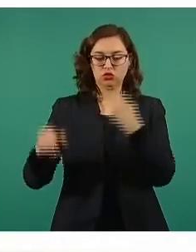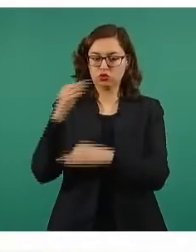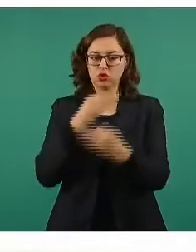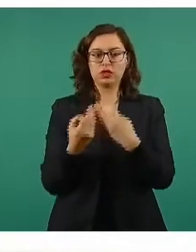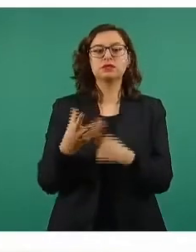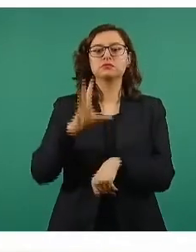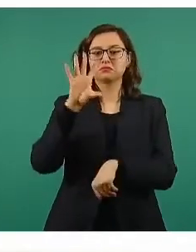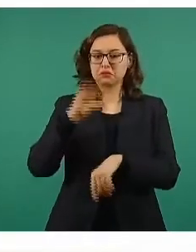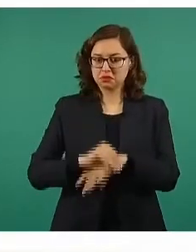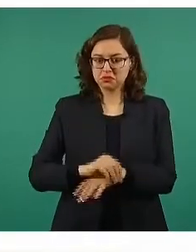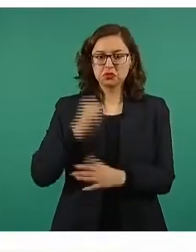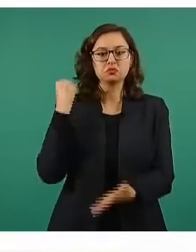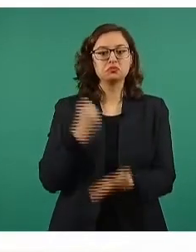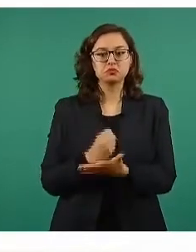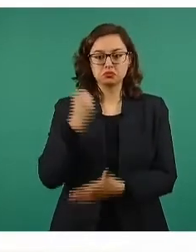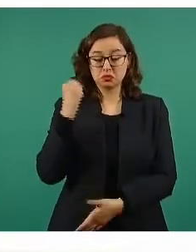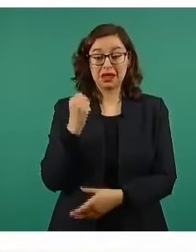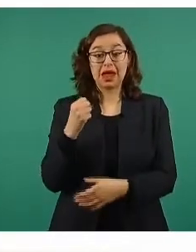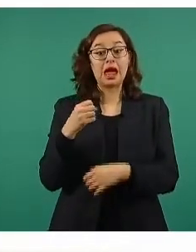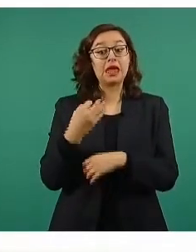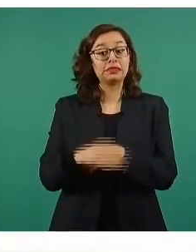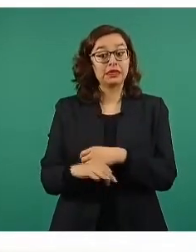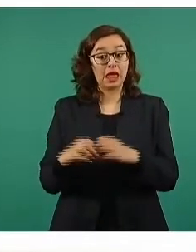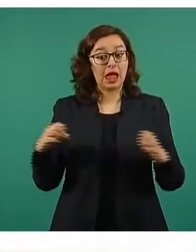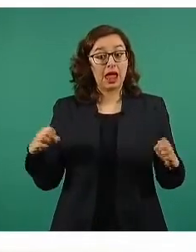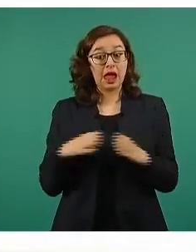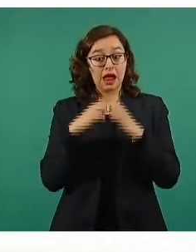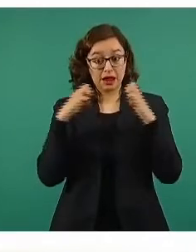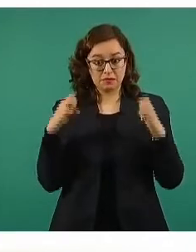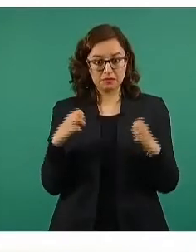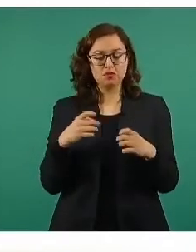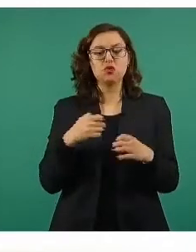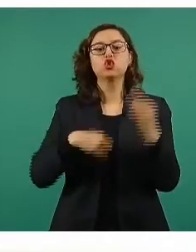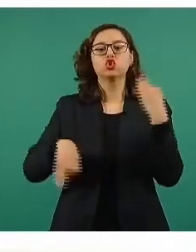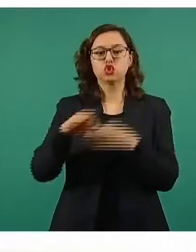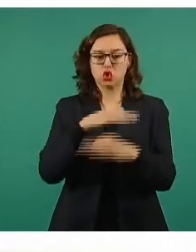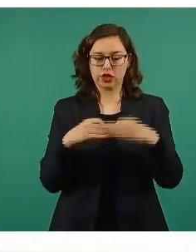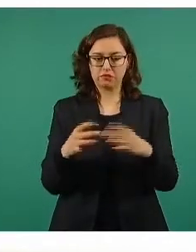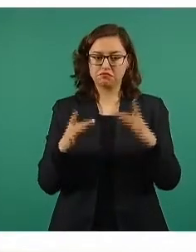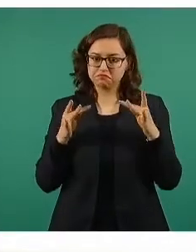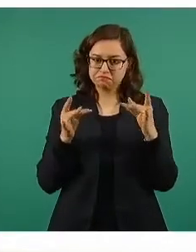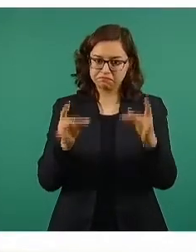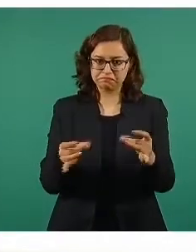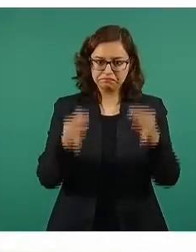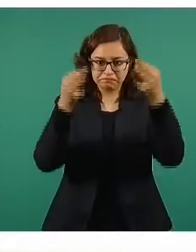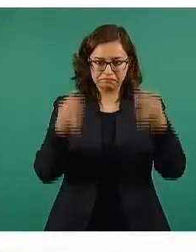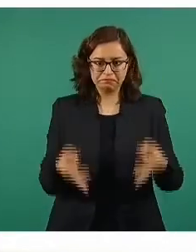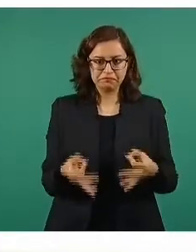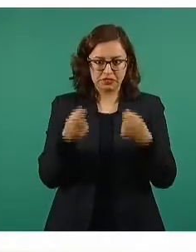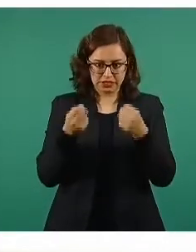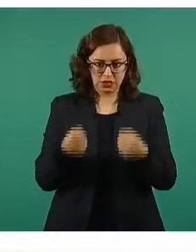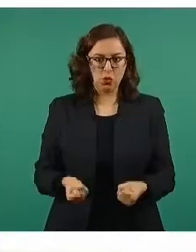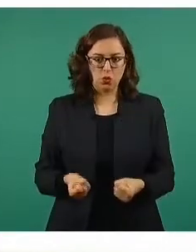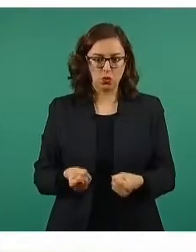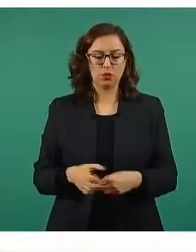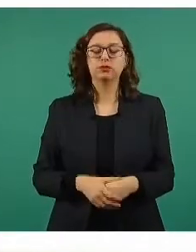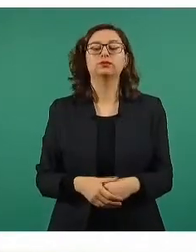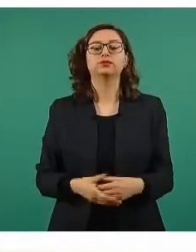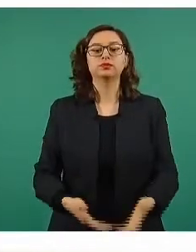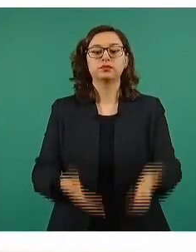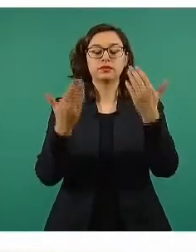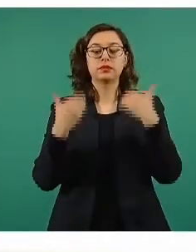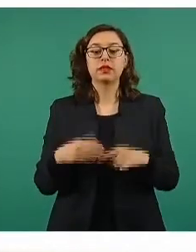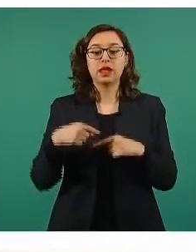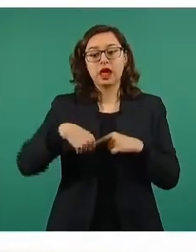condición de emergencia, todas ellas eficaces, de calidad y seguras. Y la última imagen es el